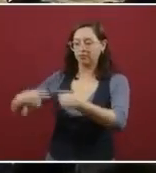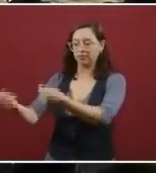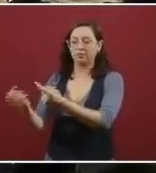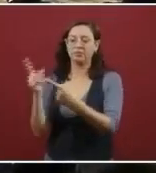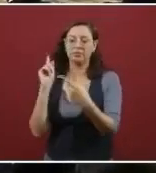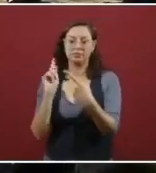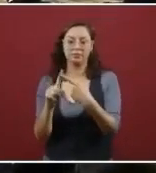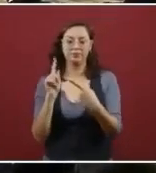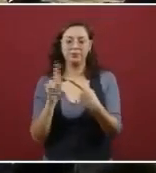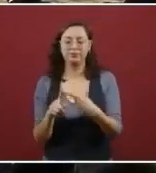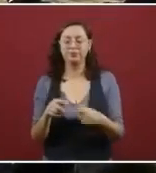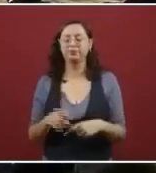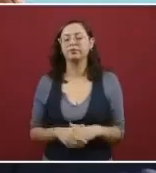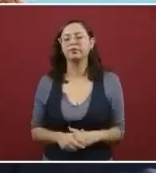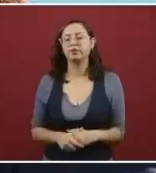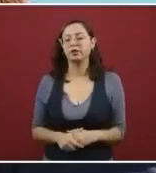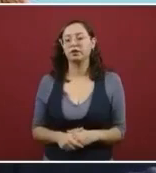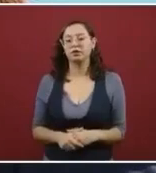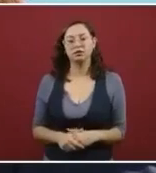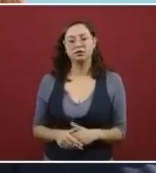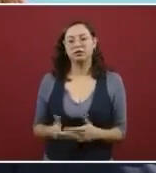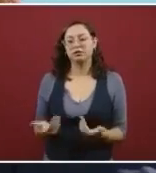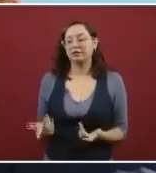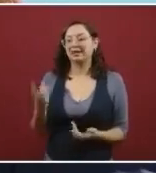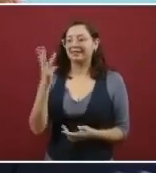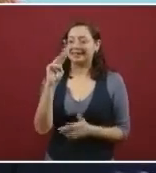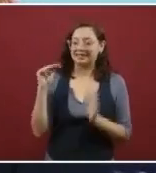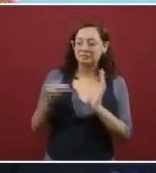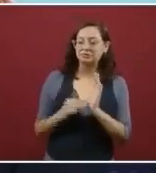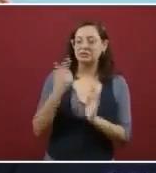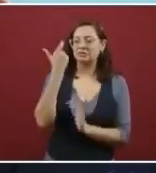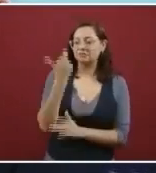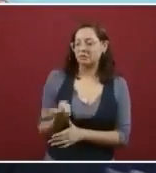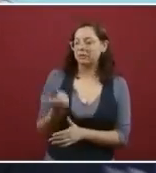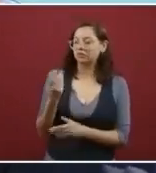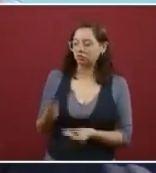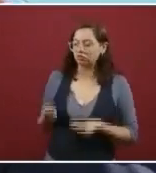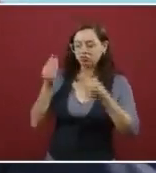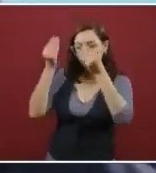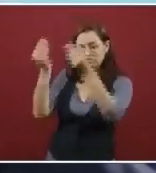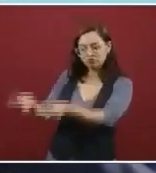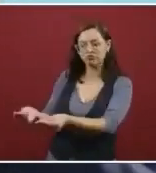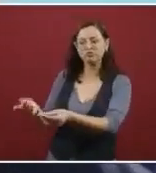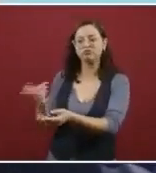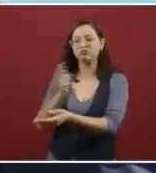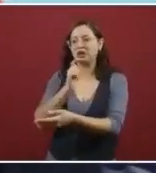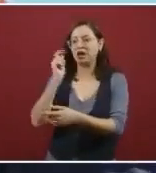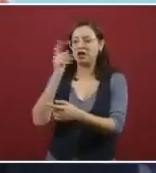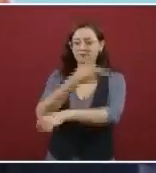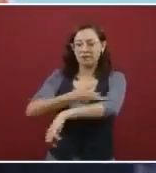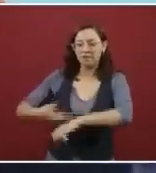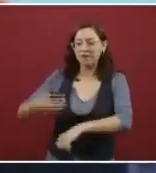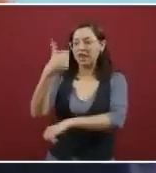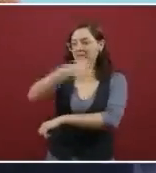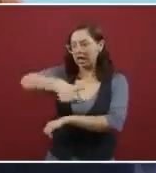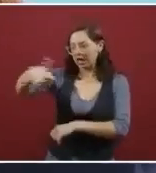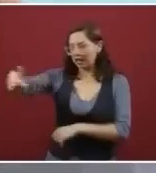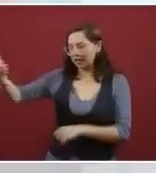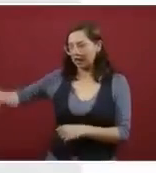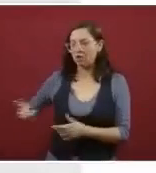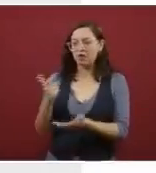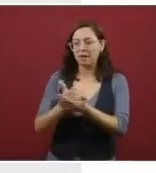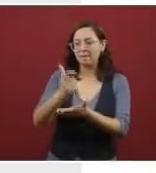determinó es otorgar un apoyo humanitario inmediato de 15 mil pesos para hacer frente a gastos derivados de la emergencia a cada una de las familias. Esto